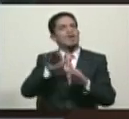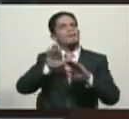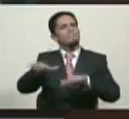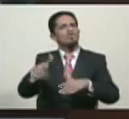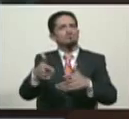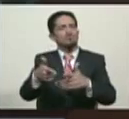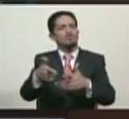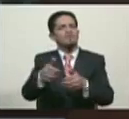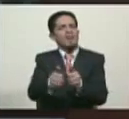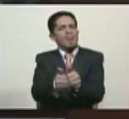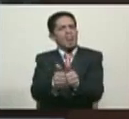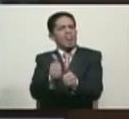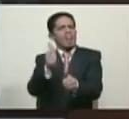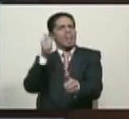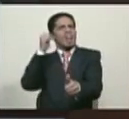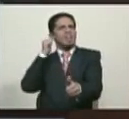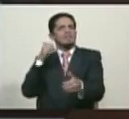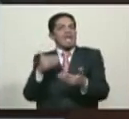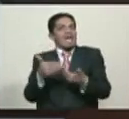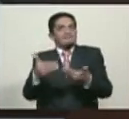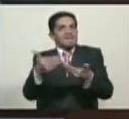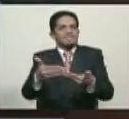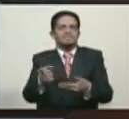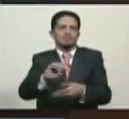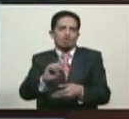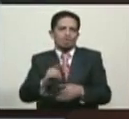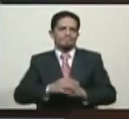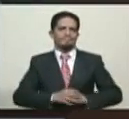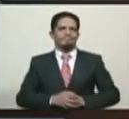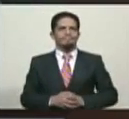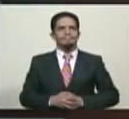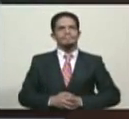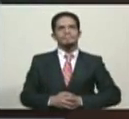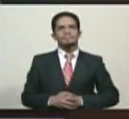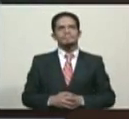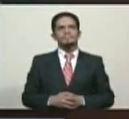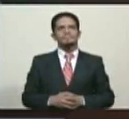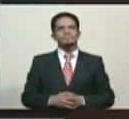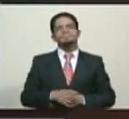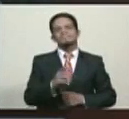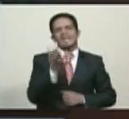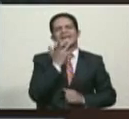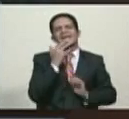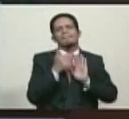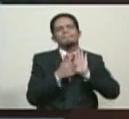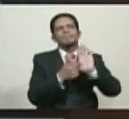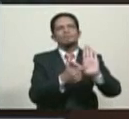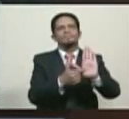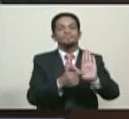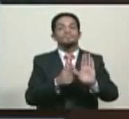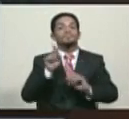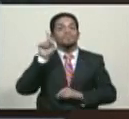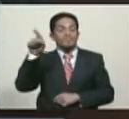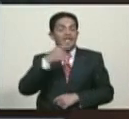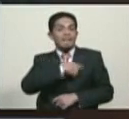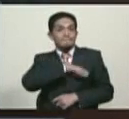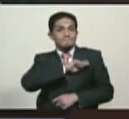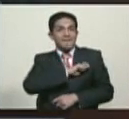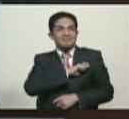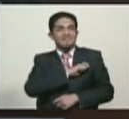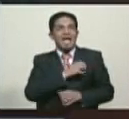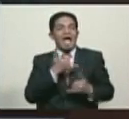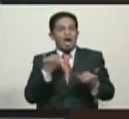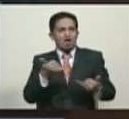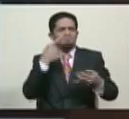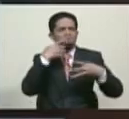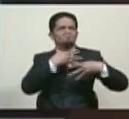humanidad se ven hoy amenazadas. Les coloco solo un ejemplo. En España se ha desatado una ola de protestas